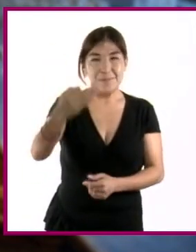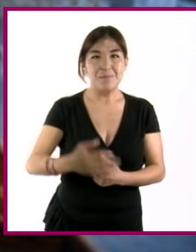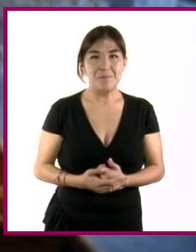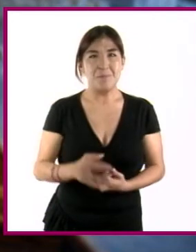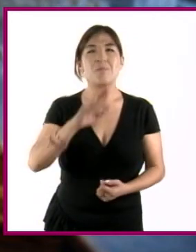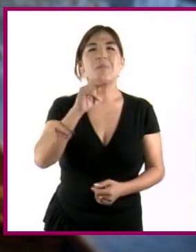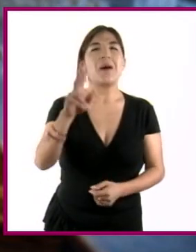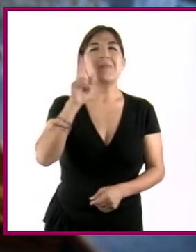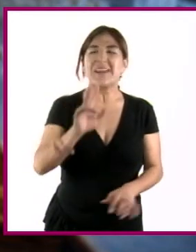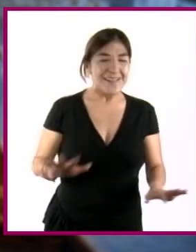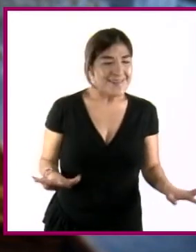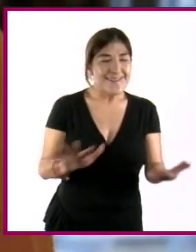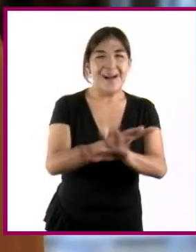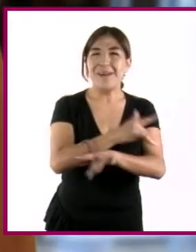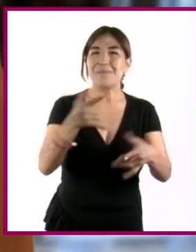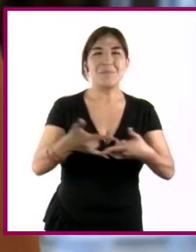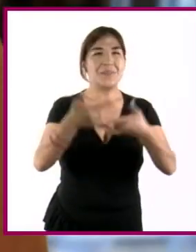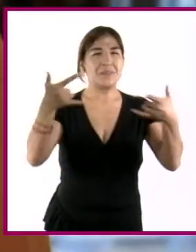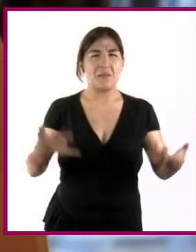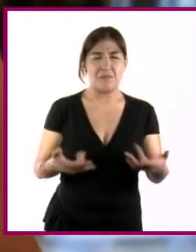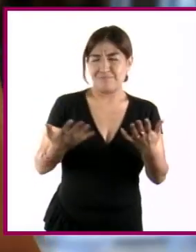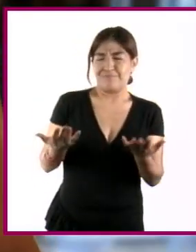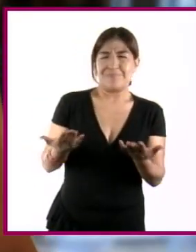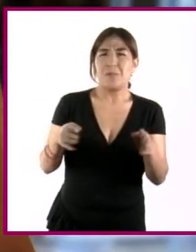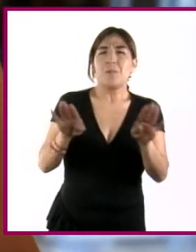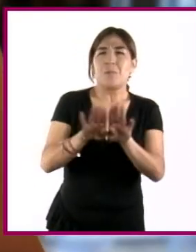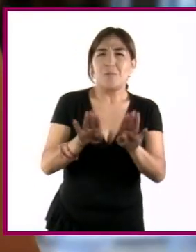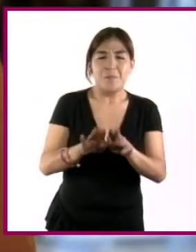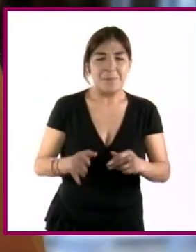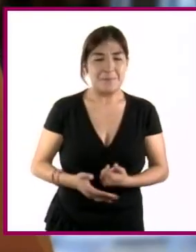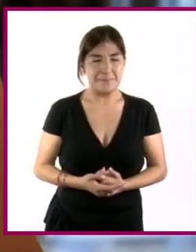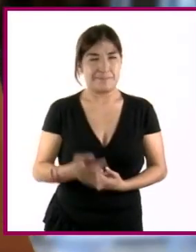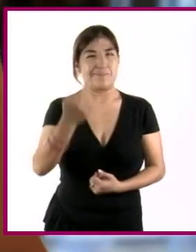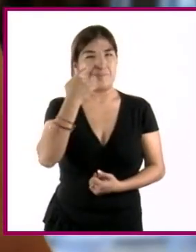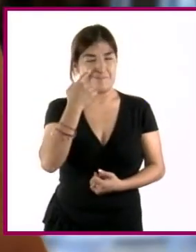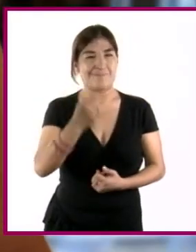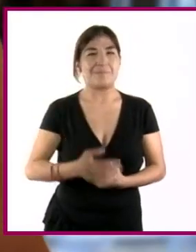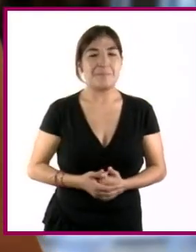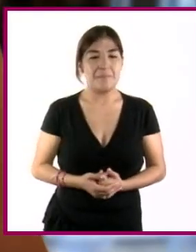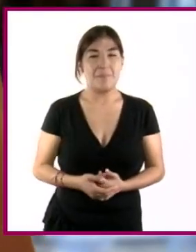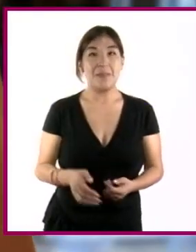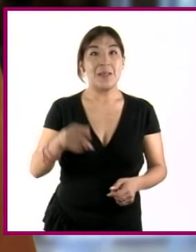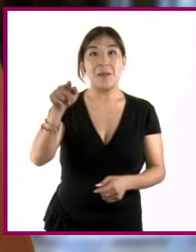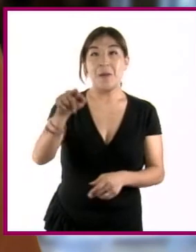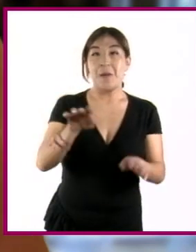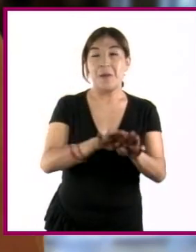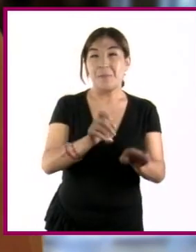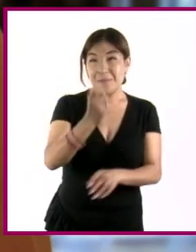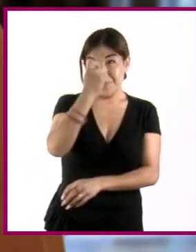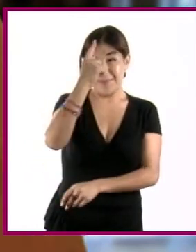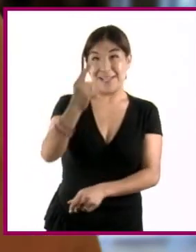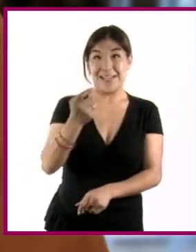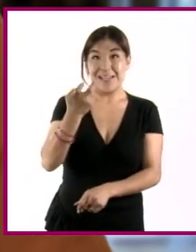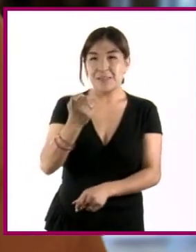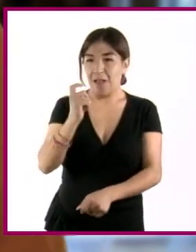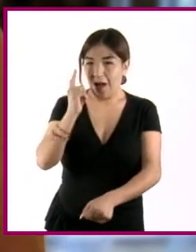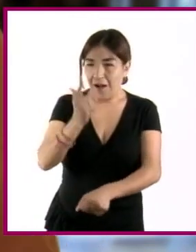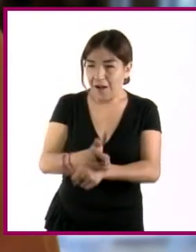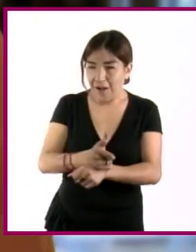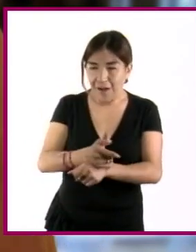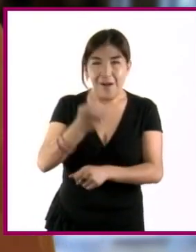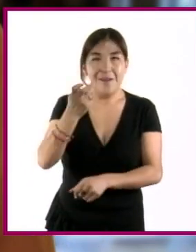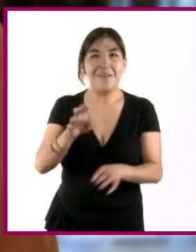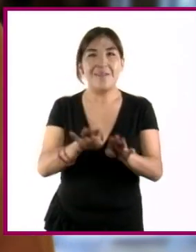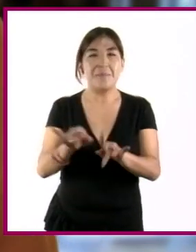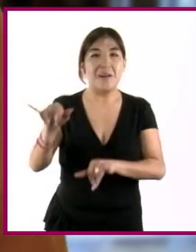historia? ¿Cómo, Mati? Mira, si le explicamos que su famosísimo descubrimiento va a ocasionar un desastre